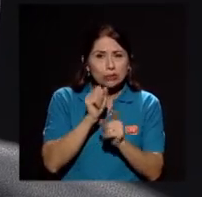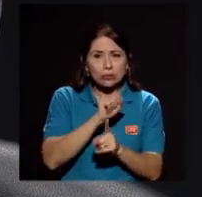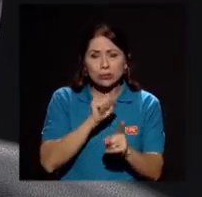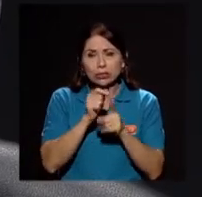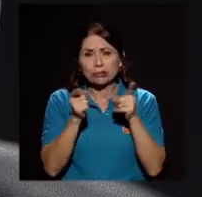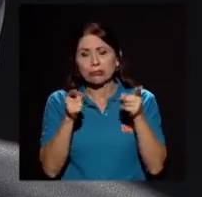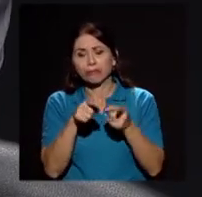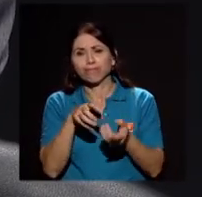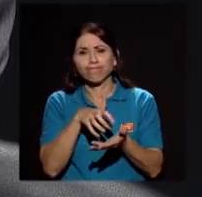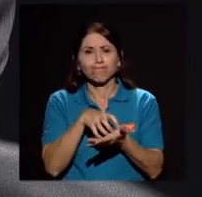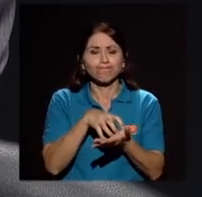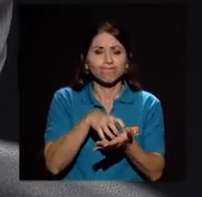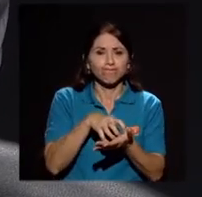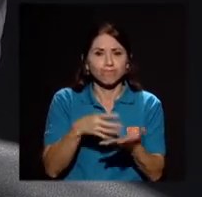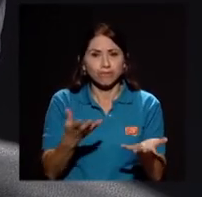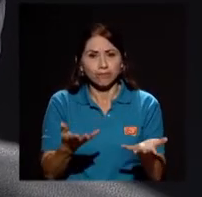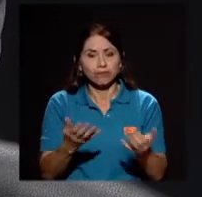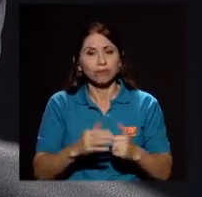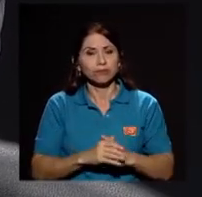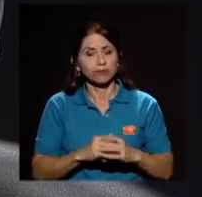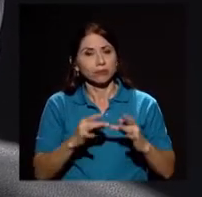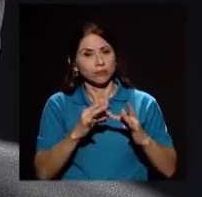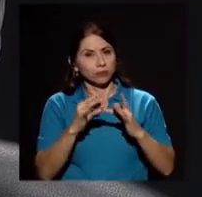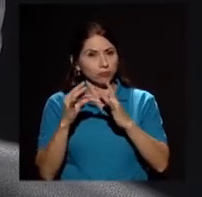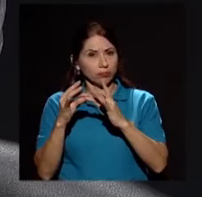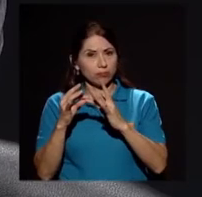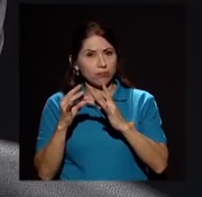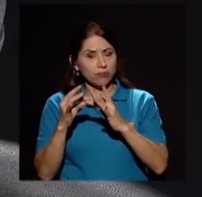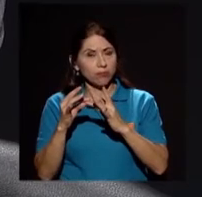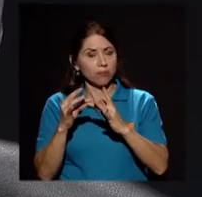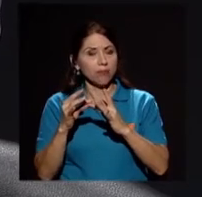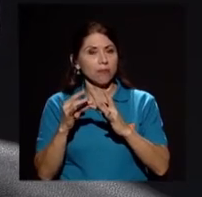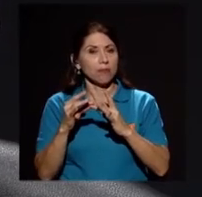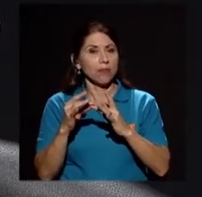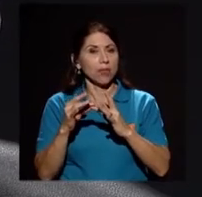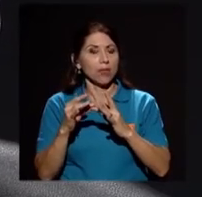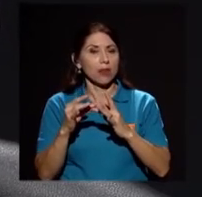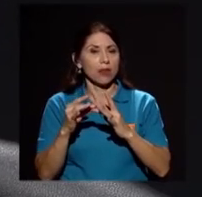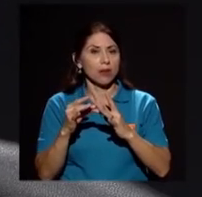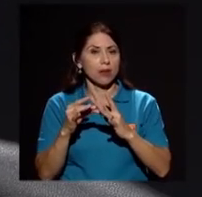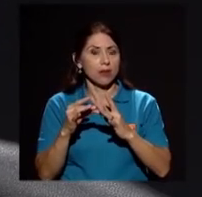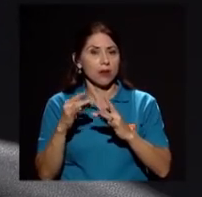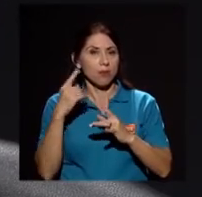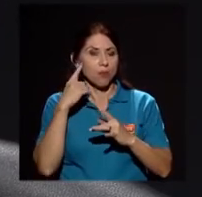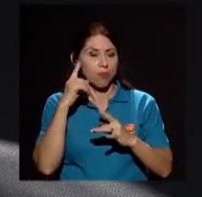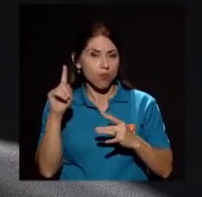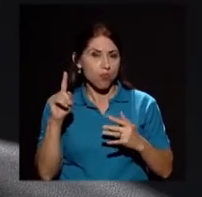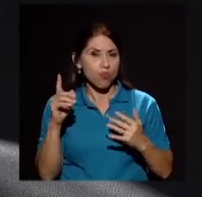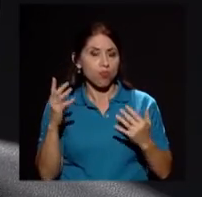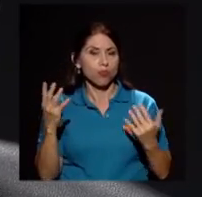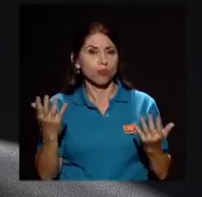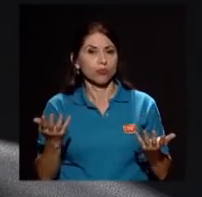y sobre todo debido a bueno